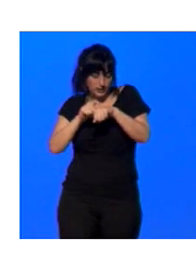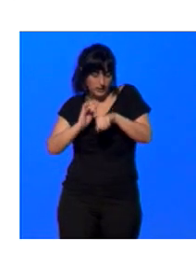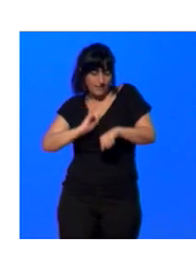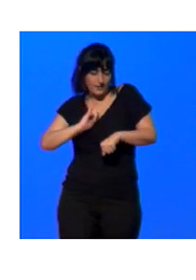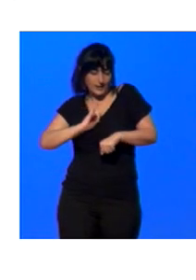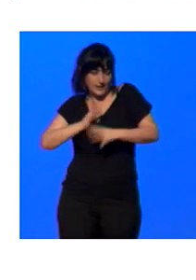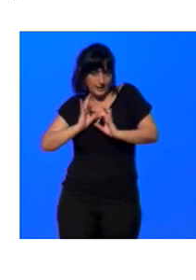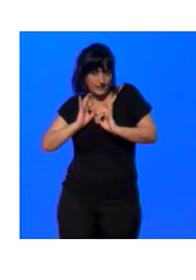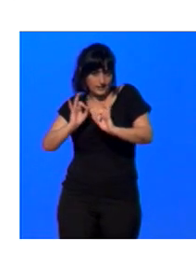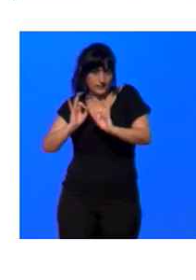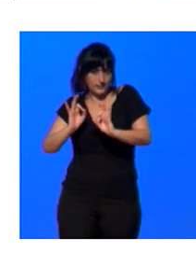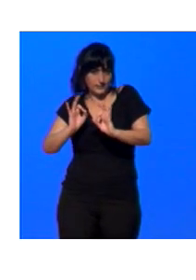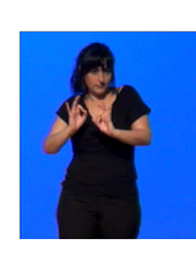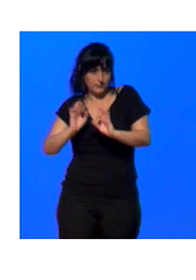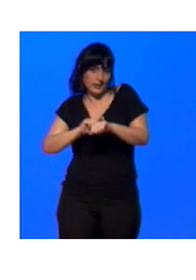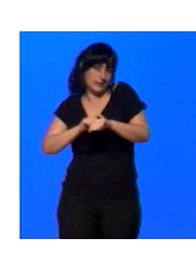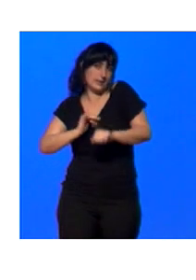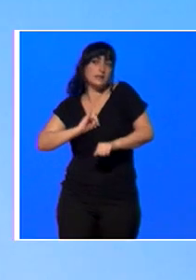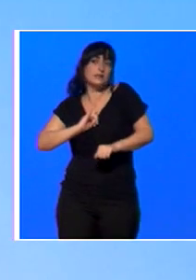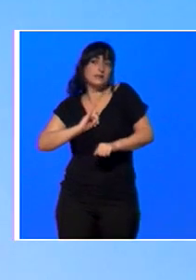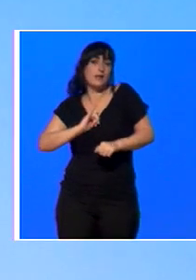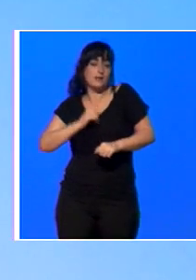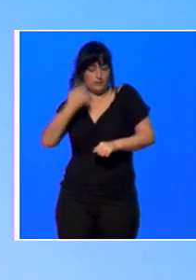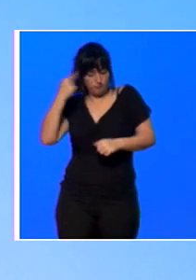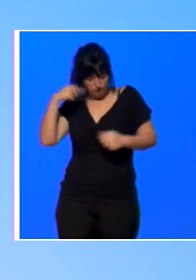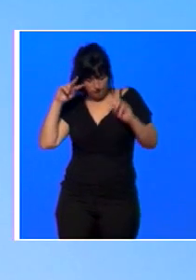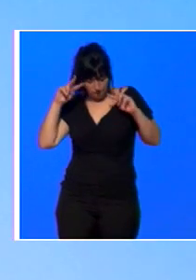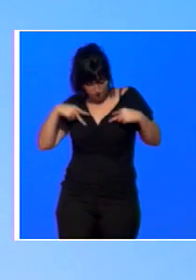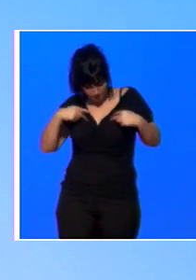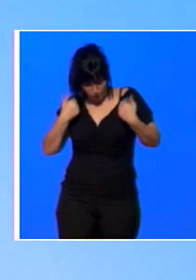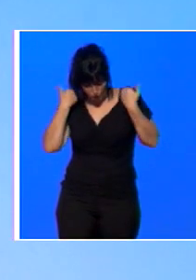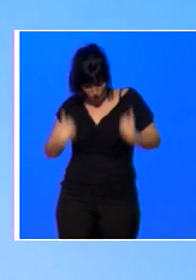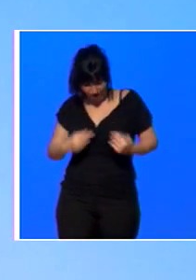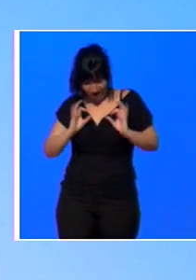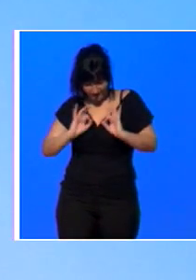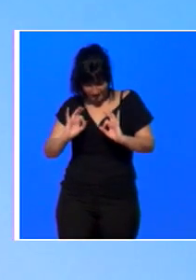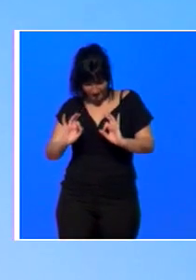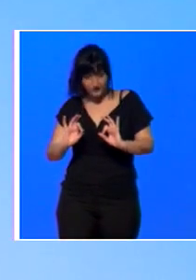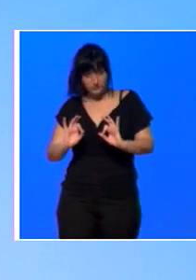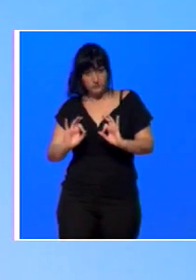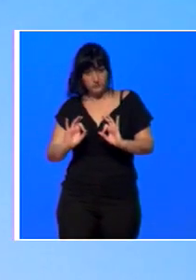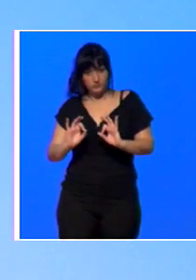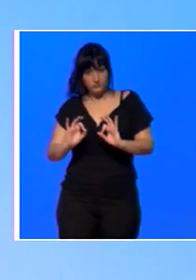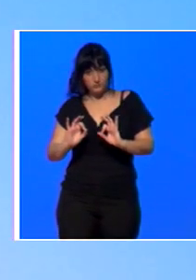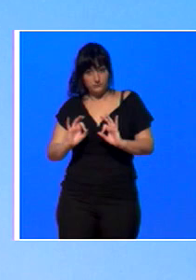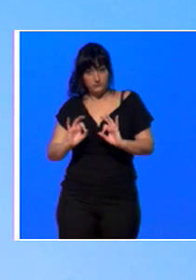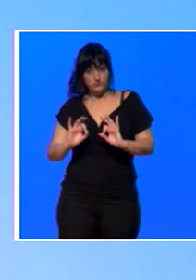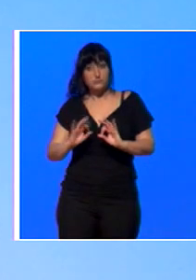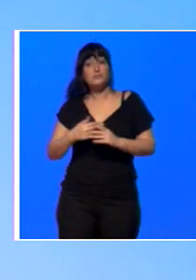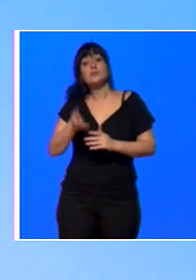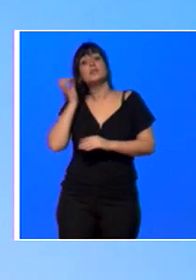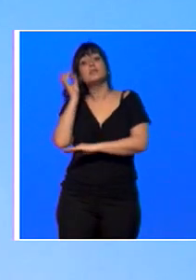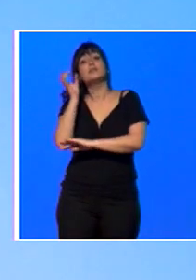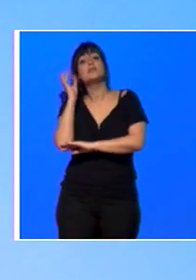con determinados rasgos que las definen y lo que pretende la convención